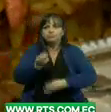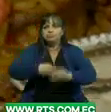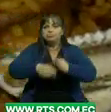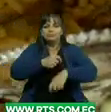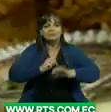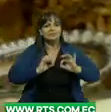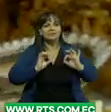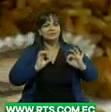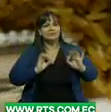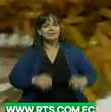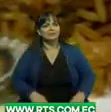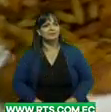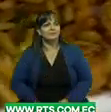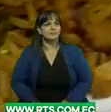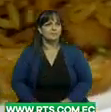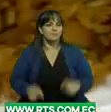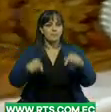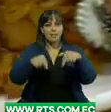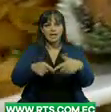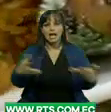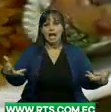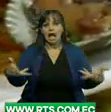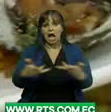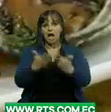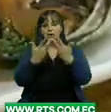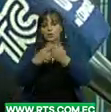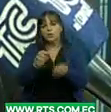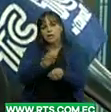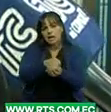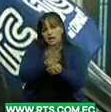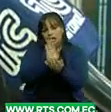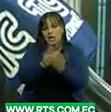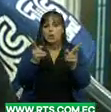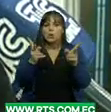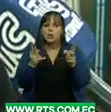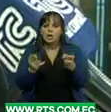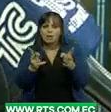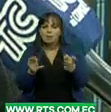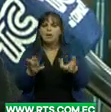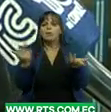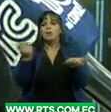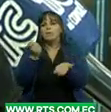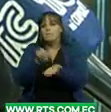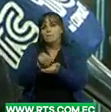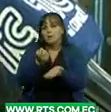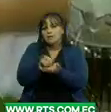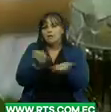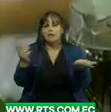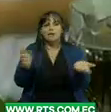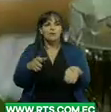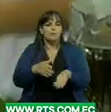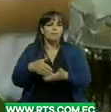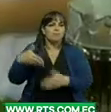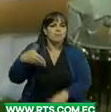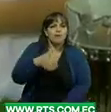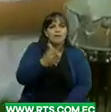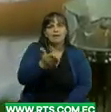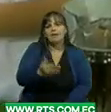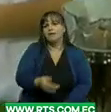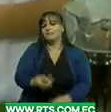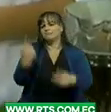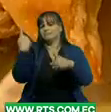arroz marinero, que viene cangrejo entero, conchas gratinadas, pescado, concha, camarón, calamar y albacora. Sin duda una